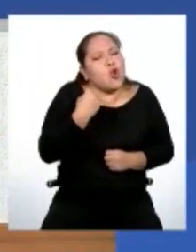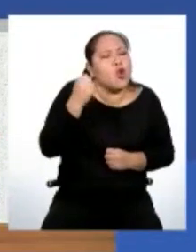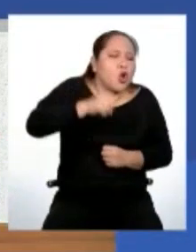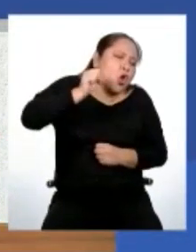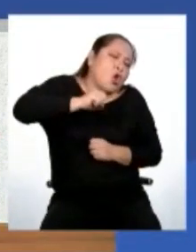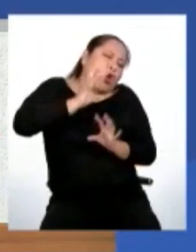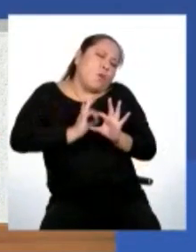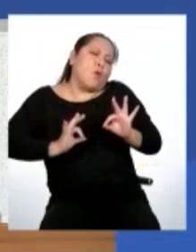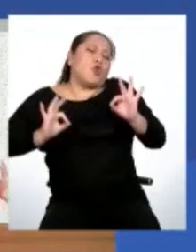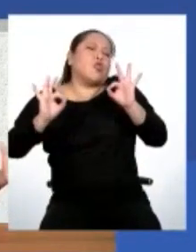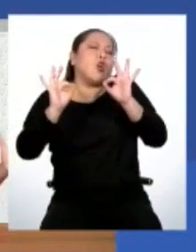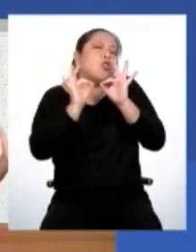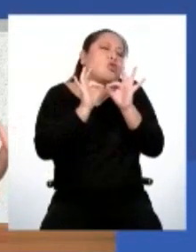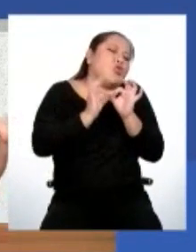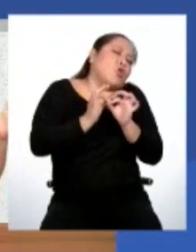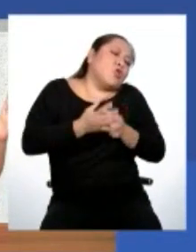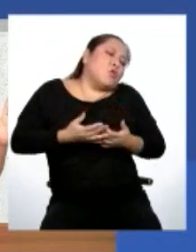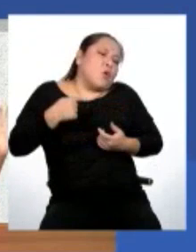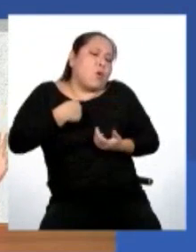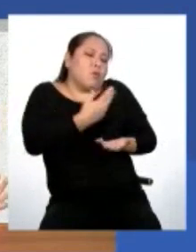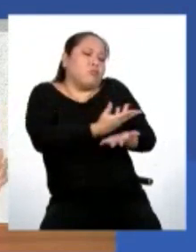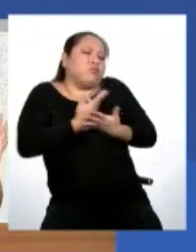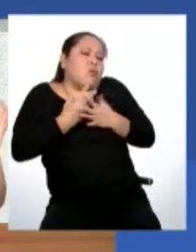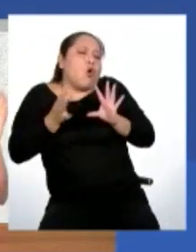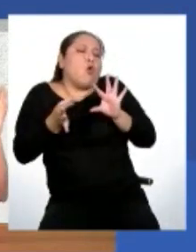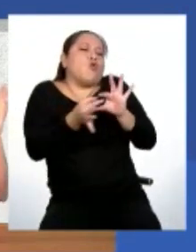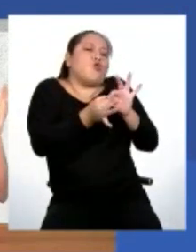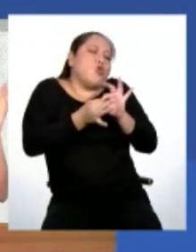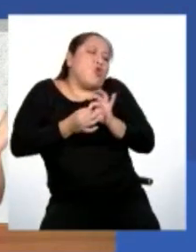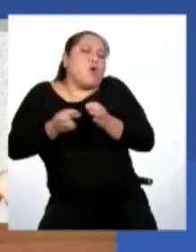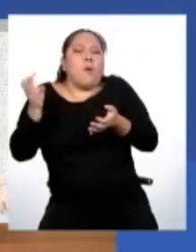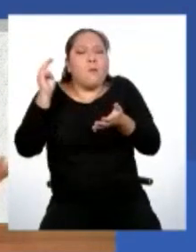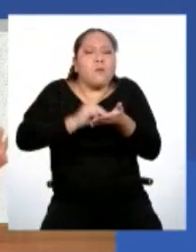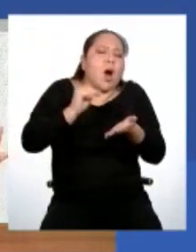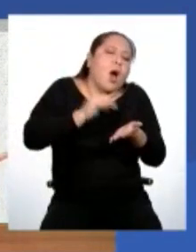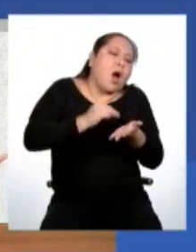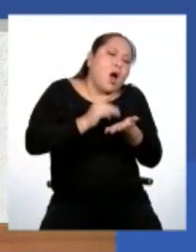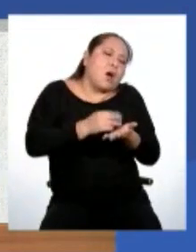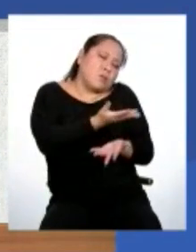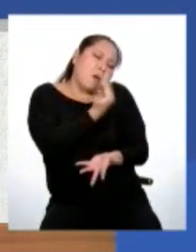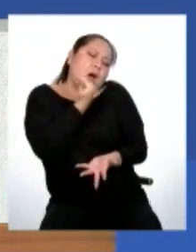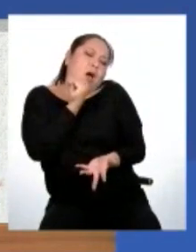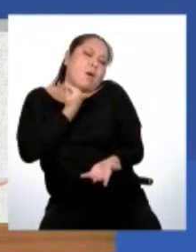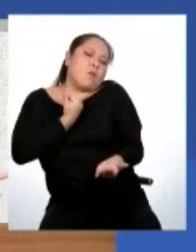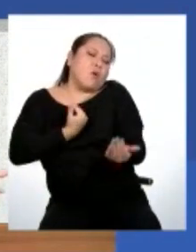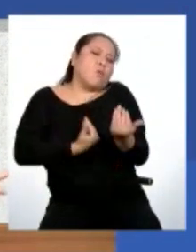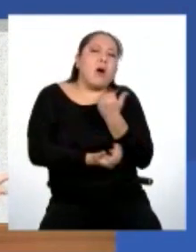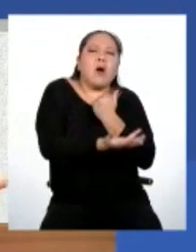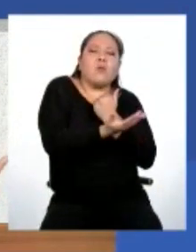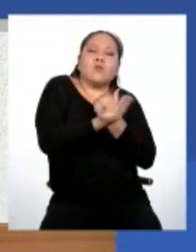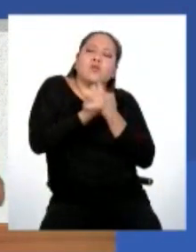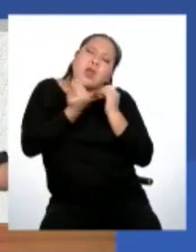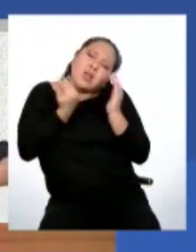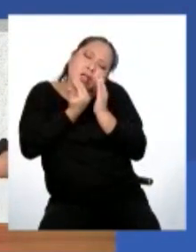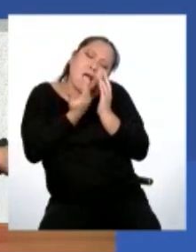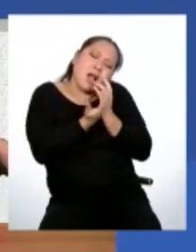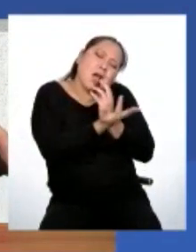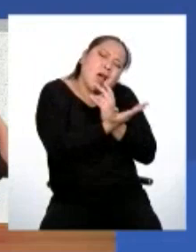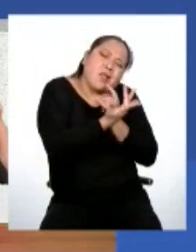Importantísimo, pero unido a nosotras lo serás más. Vamos,